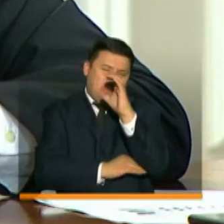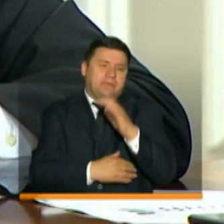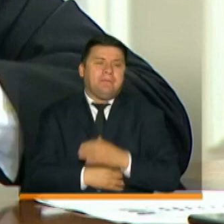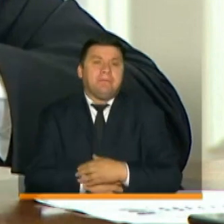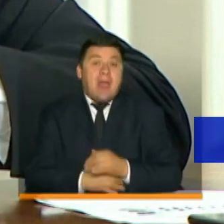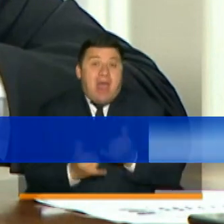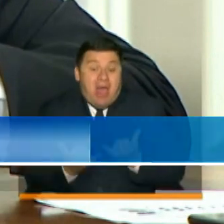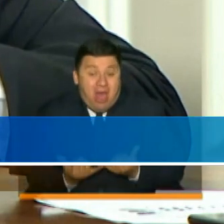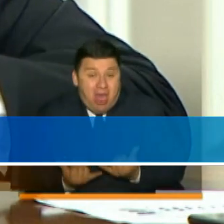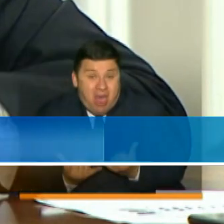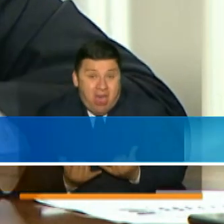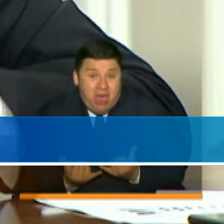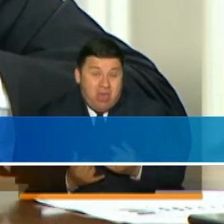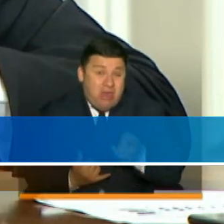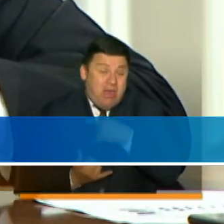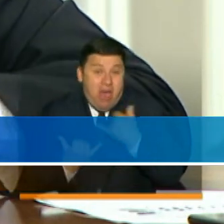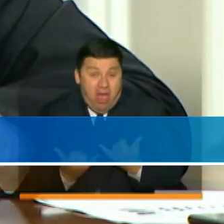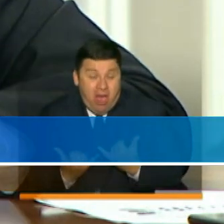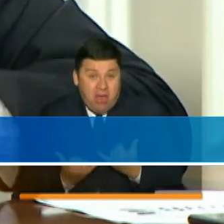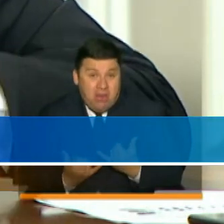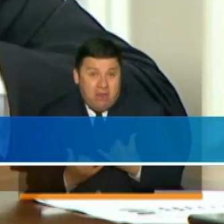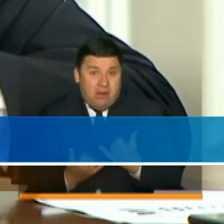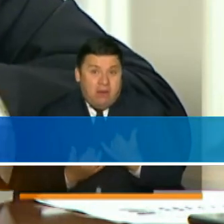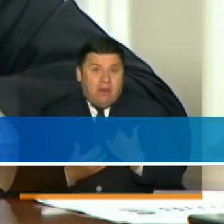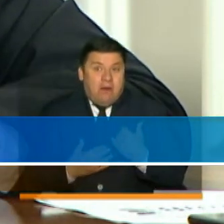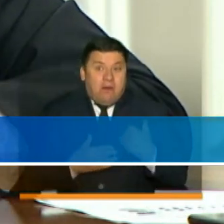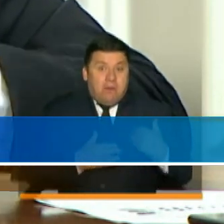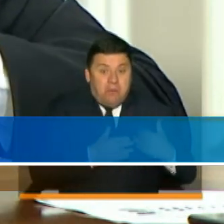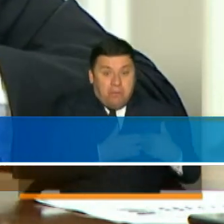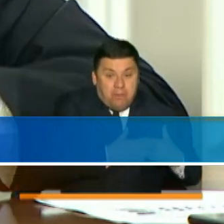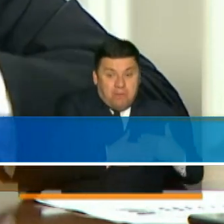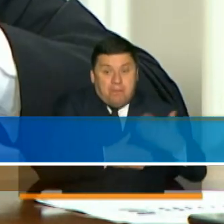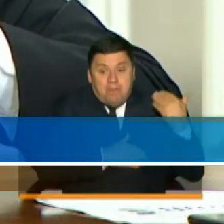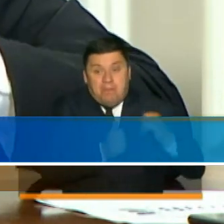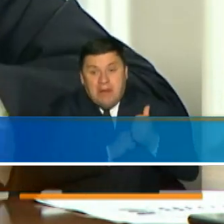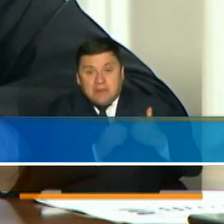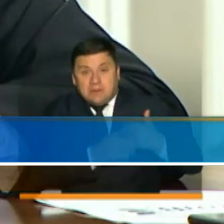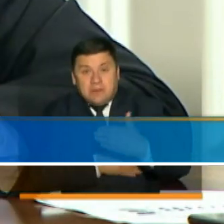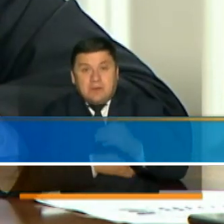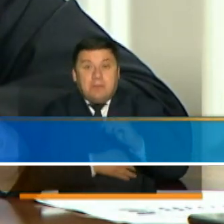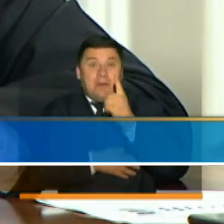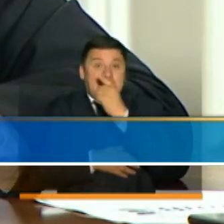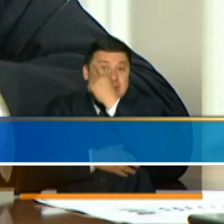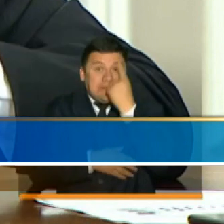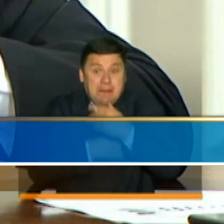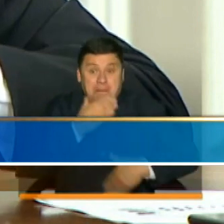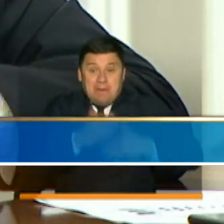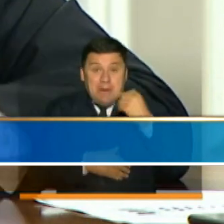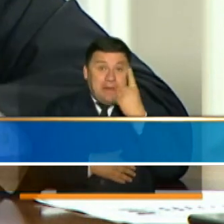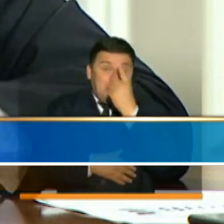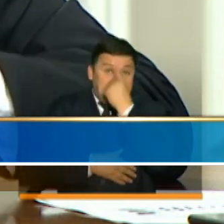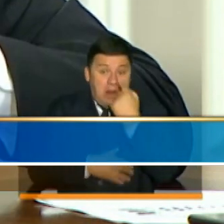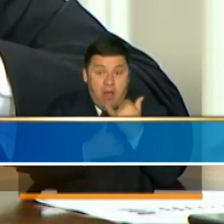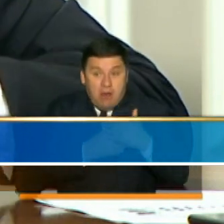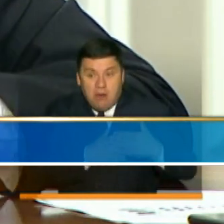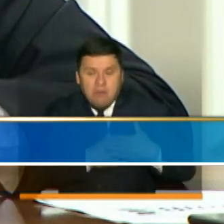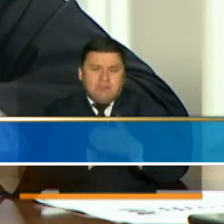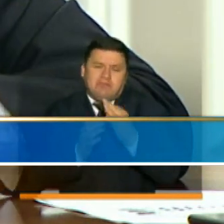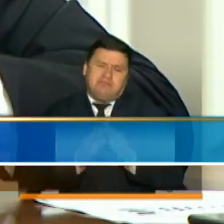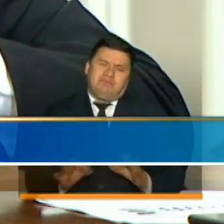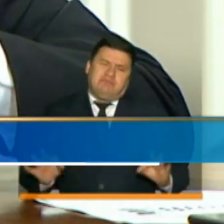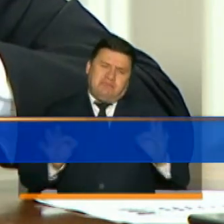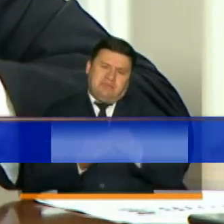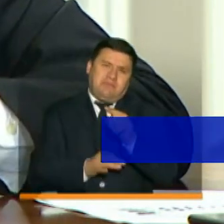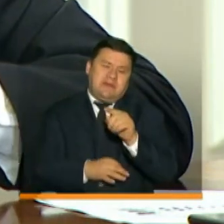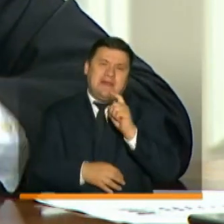este momento, en el momento que estamos entrando, probablemente a partir del 1 de septiembre, y desde ahora lo más